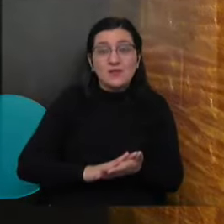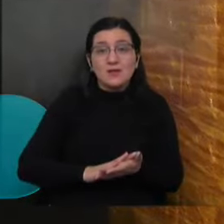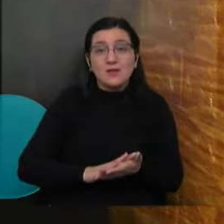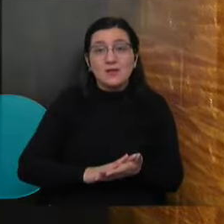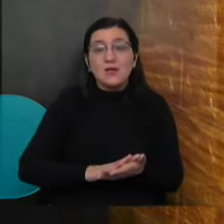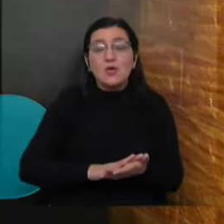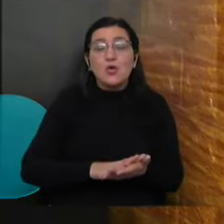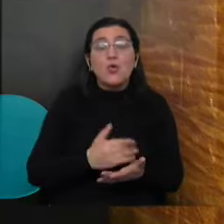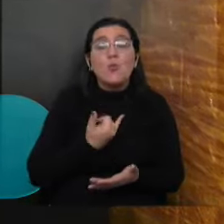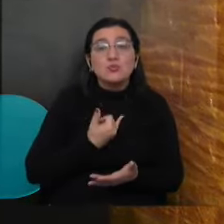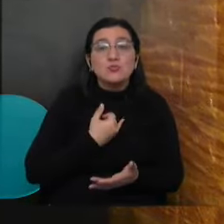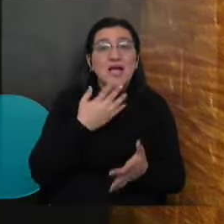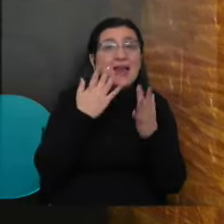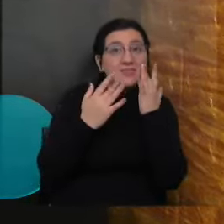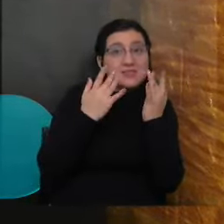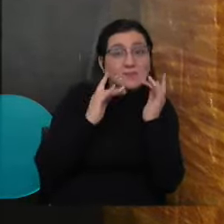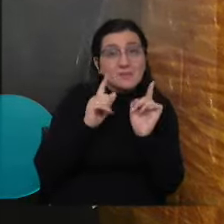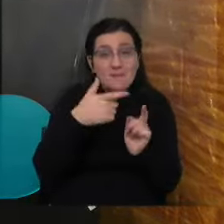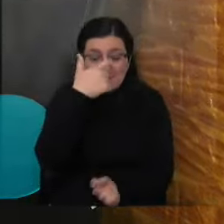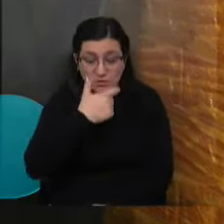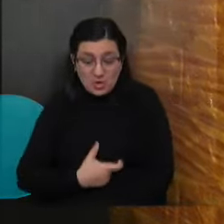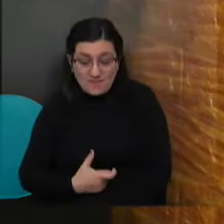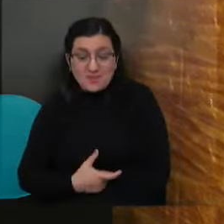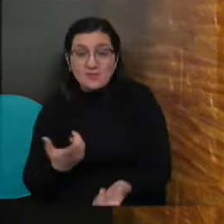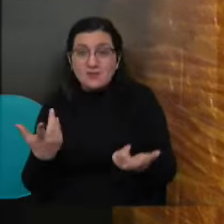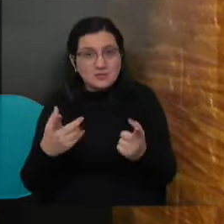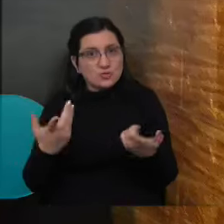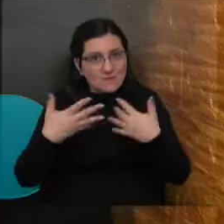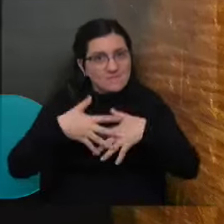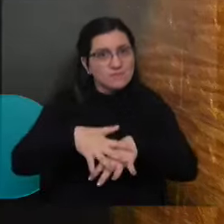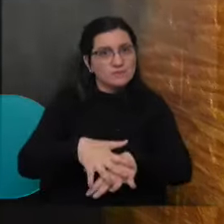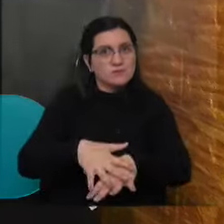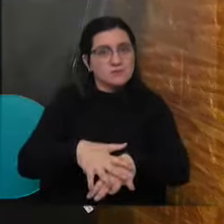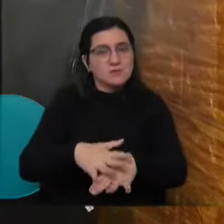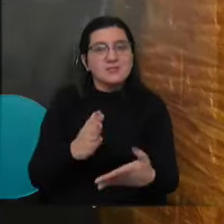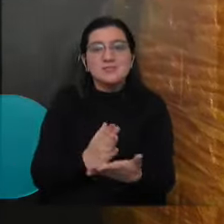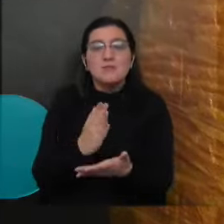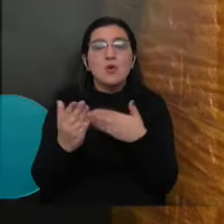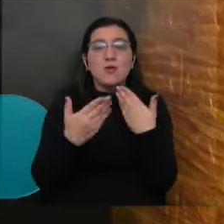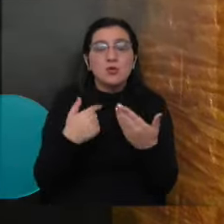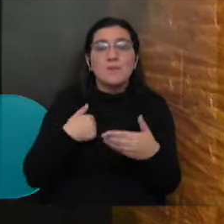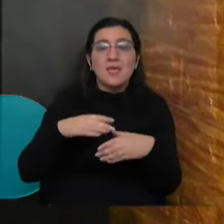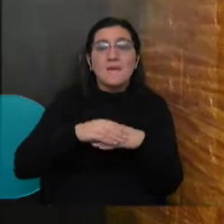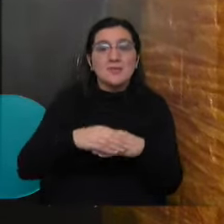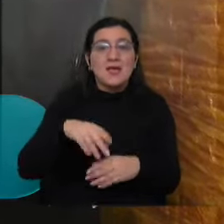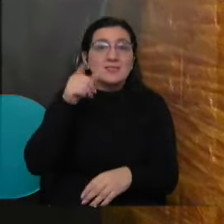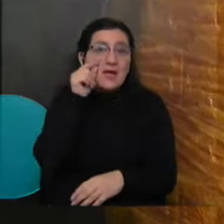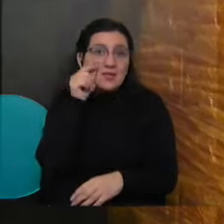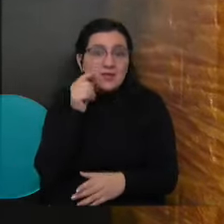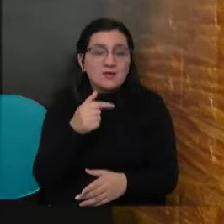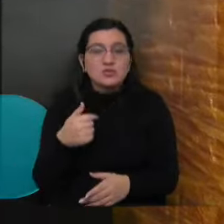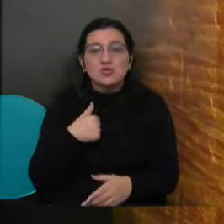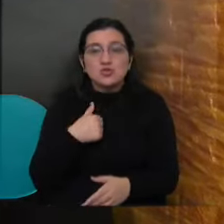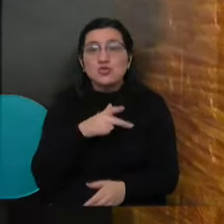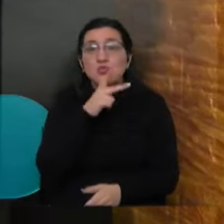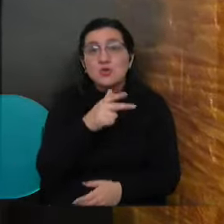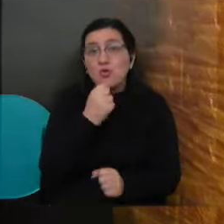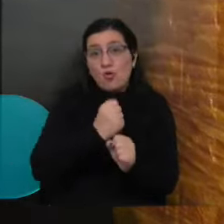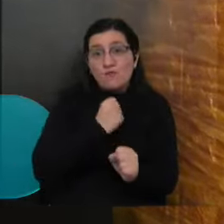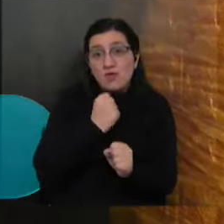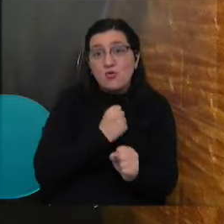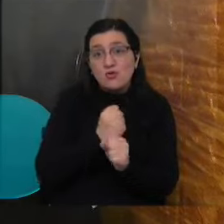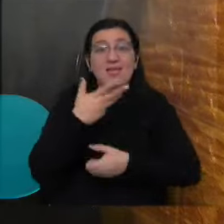artísticamente y personalmente que para mí está fusionado totalmente siempre lo hablo con mi amiga Tania este yo soy un hijo de obrero que